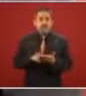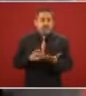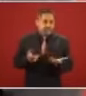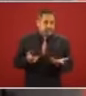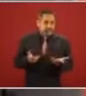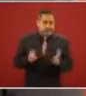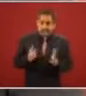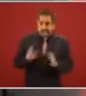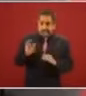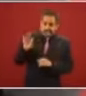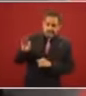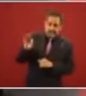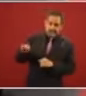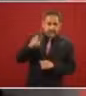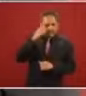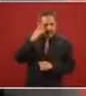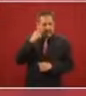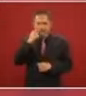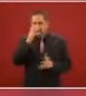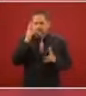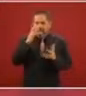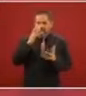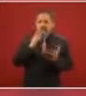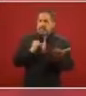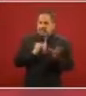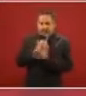y no decidiera a favor del cambio.